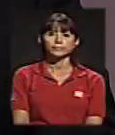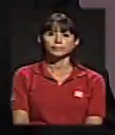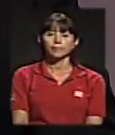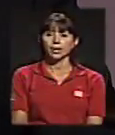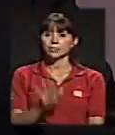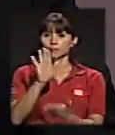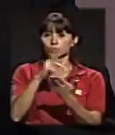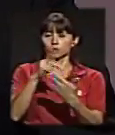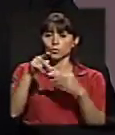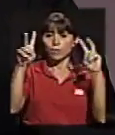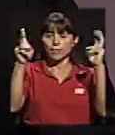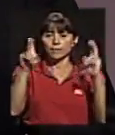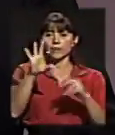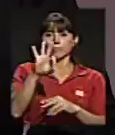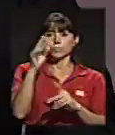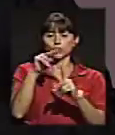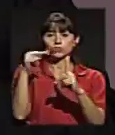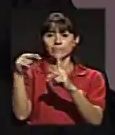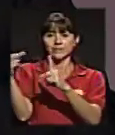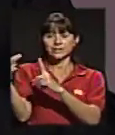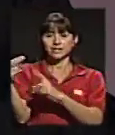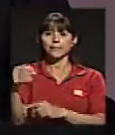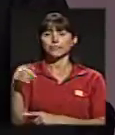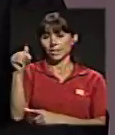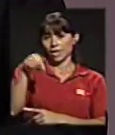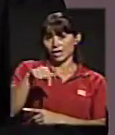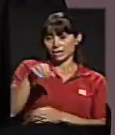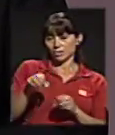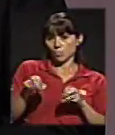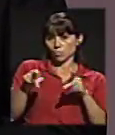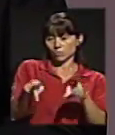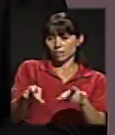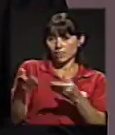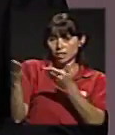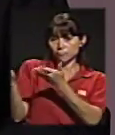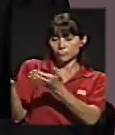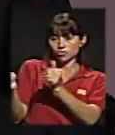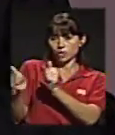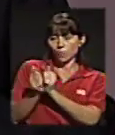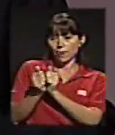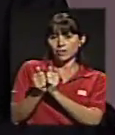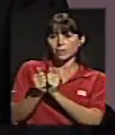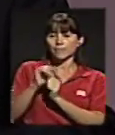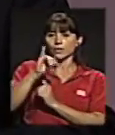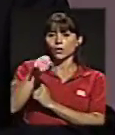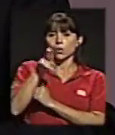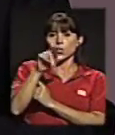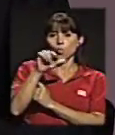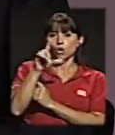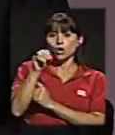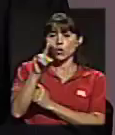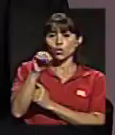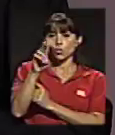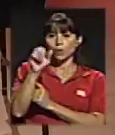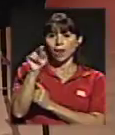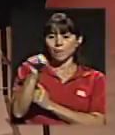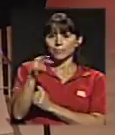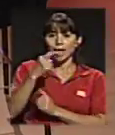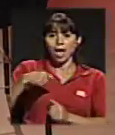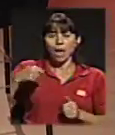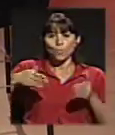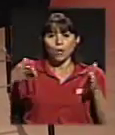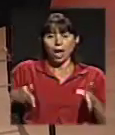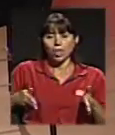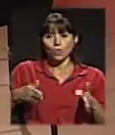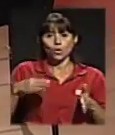Estamos en su programa Puntos de Vista. En esta ocasión nos acompaña Julio Durán, abogado y miembro de la